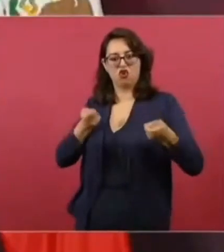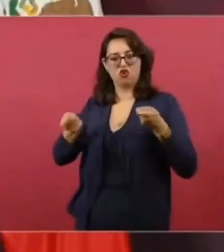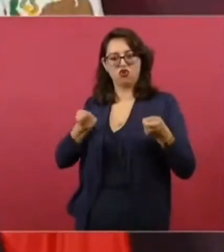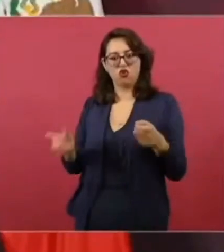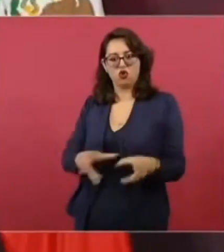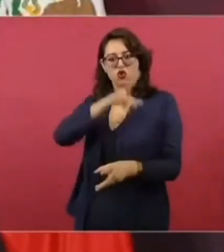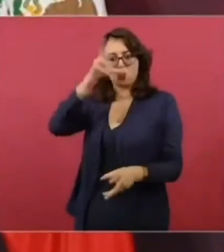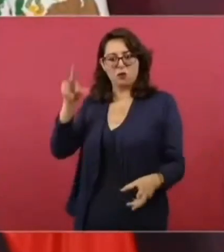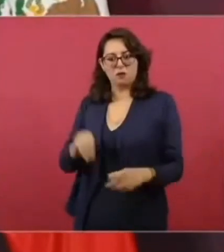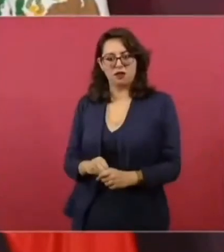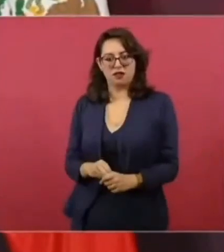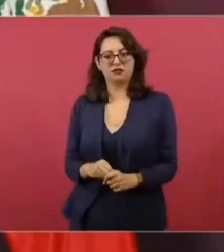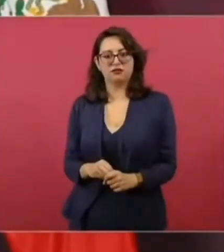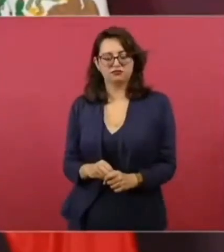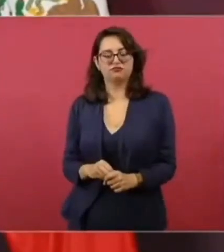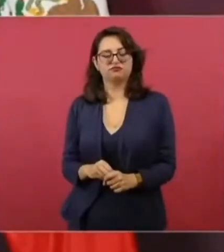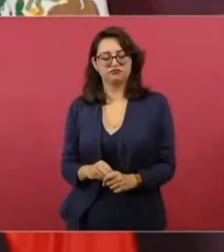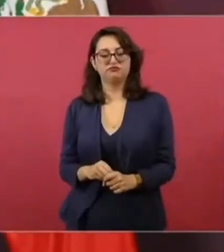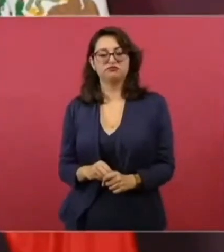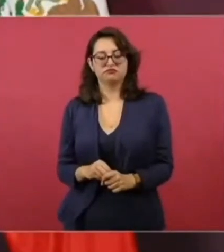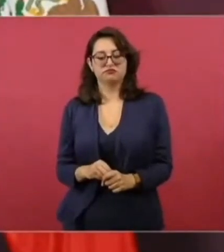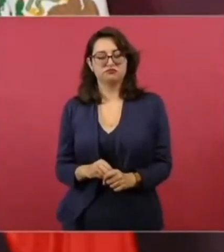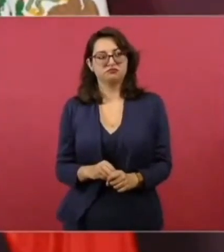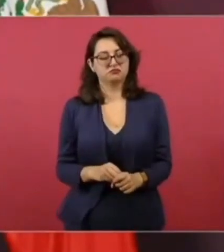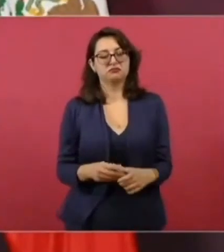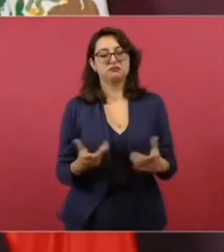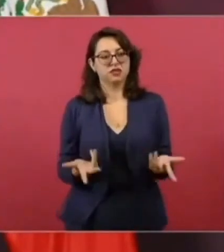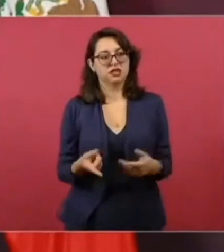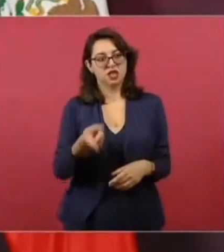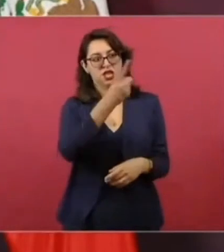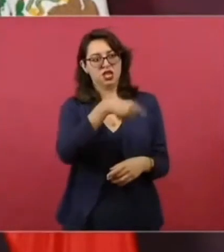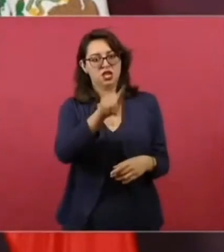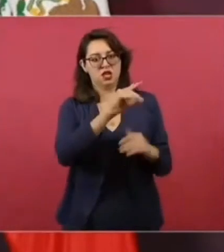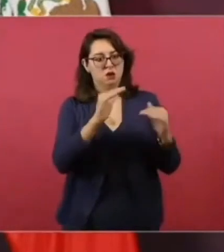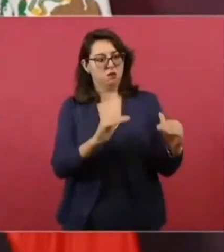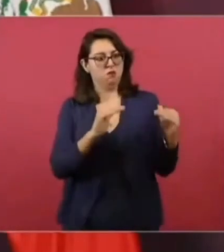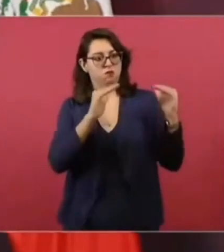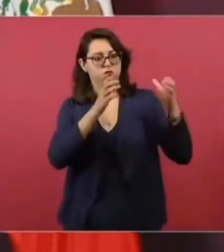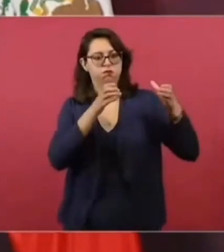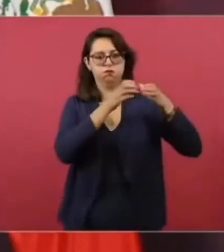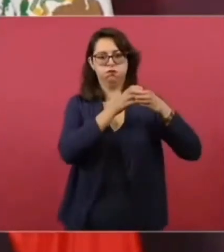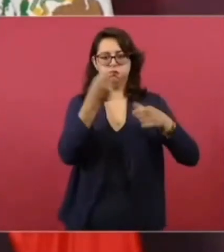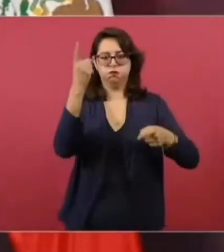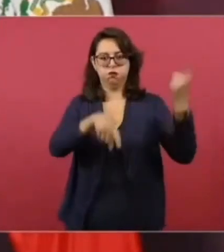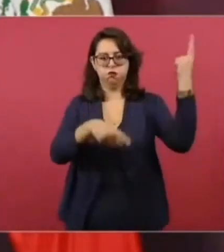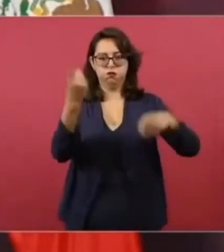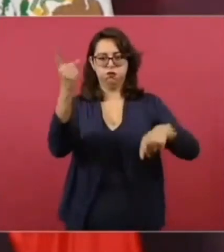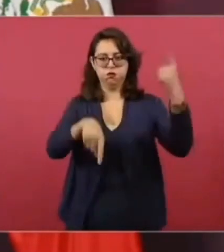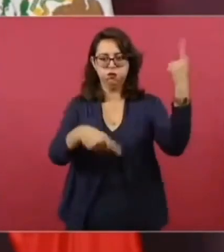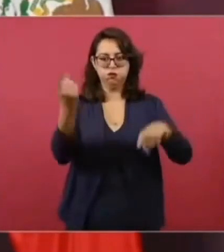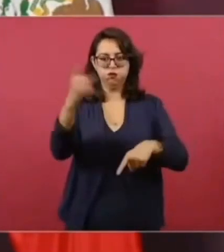este agrupamiento, este Supremo Poder Conservador,